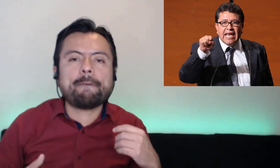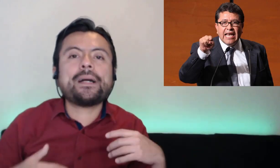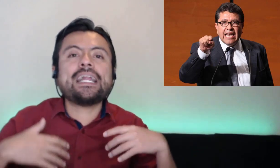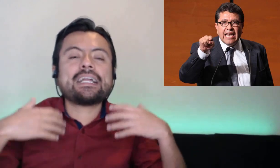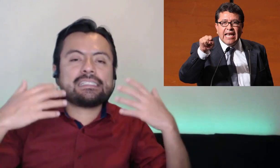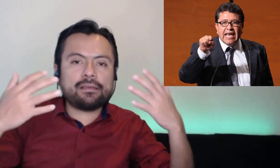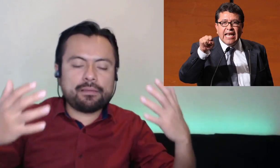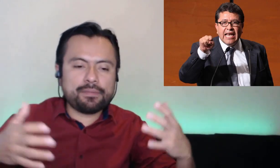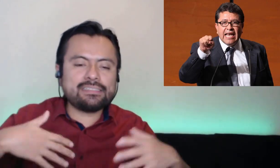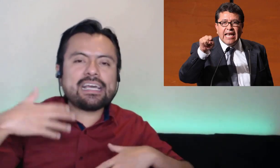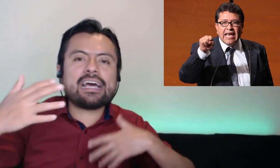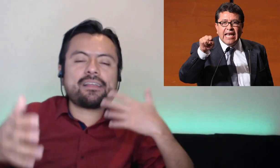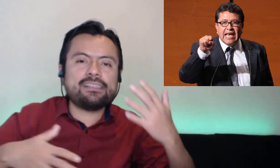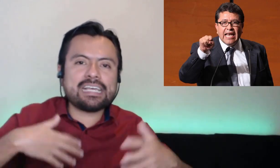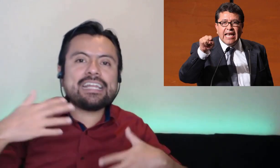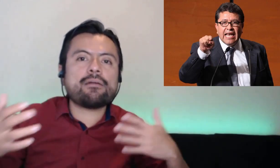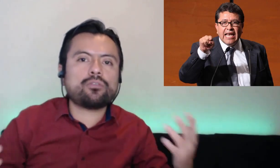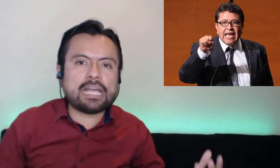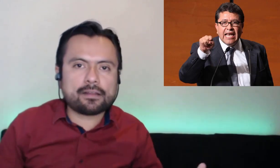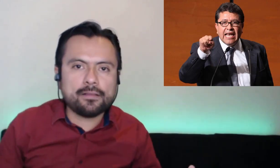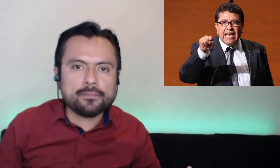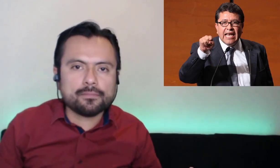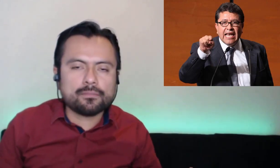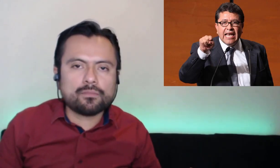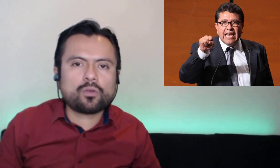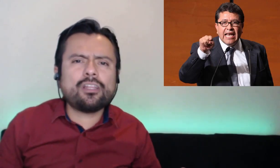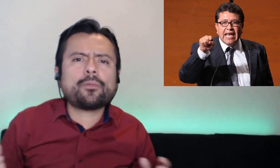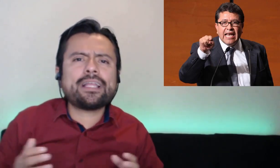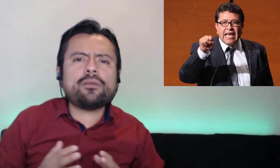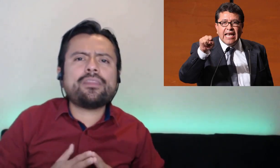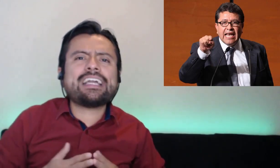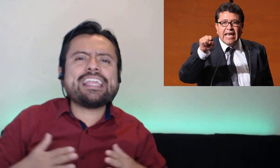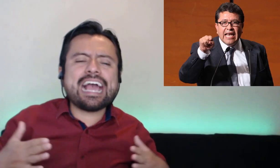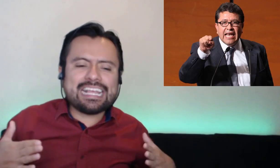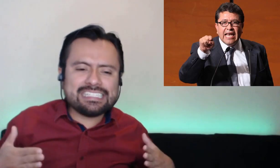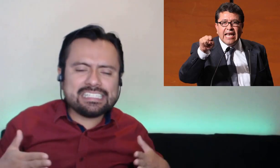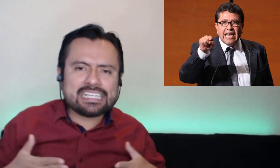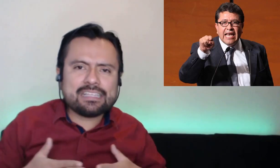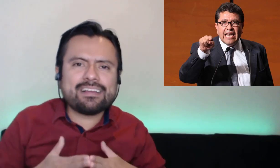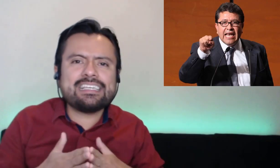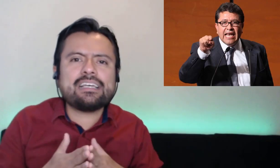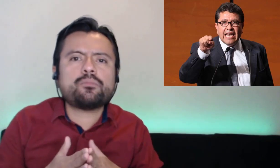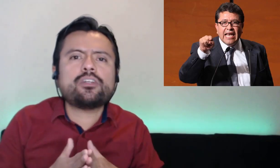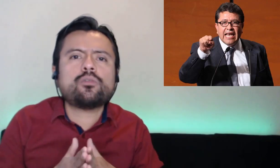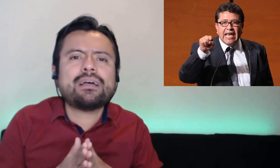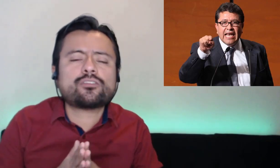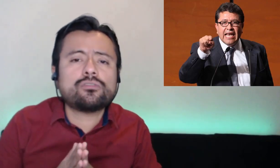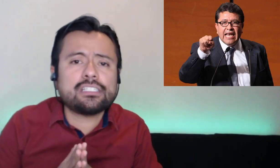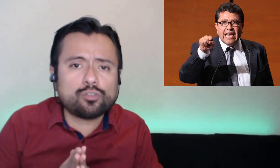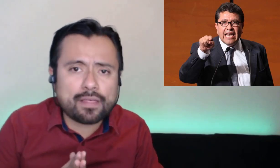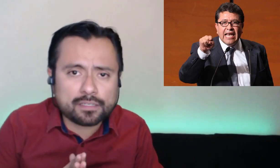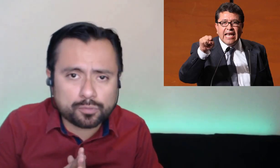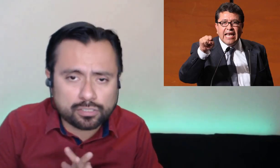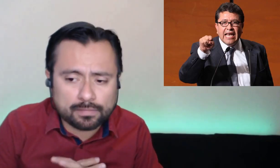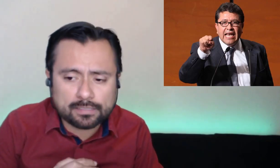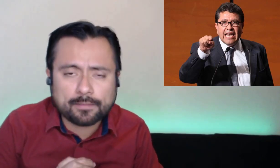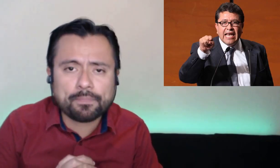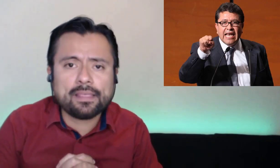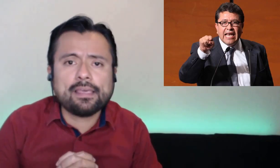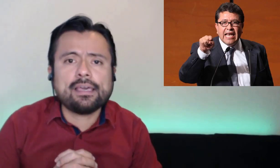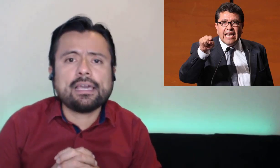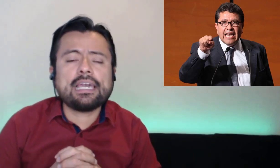para que se empiece a revisar y a votar con el objetivo de que ya las iniciativas lleguen pues lo más consensuadas